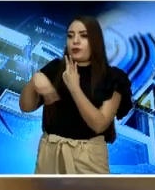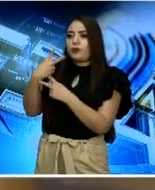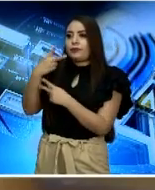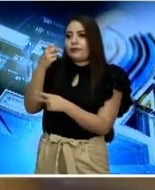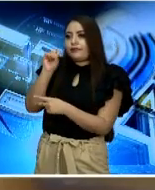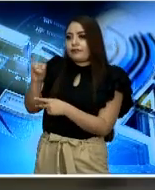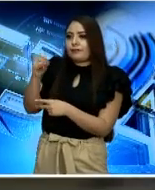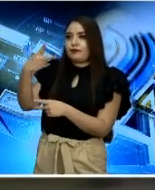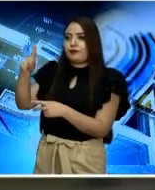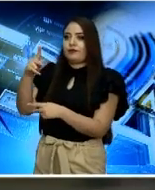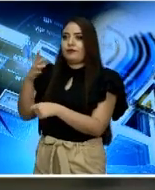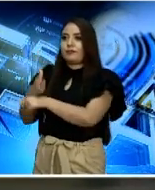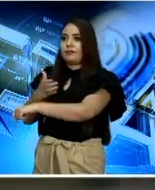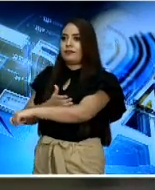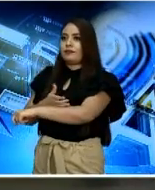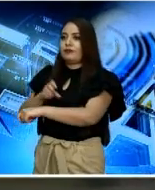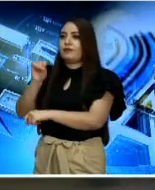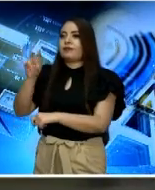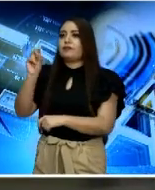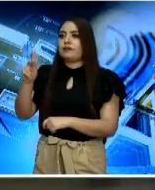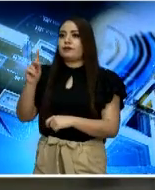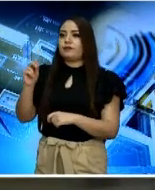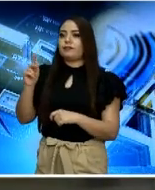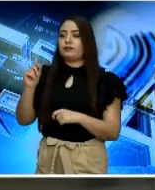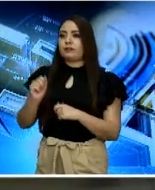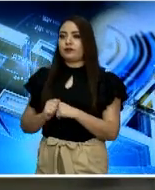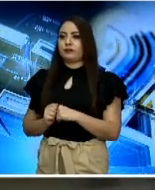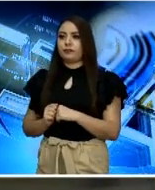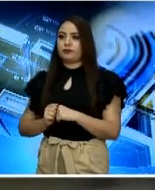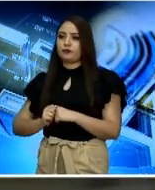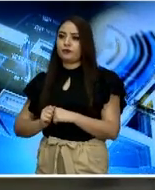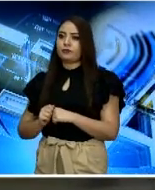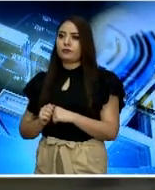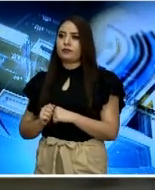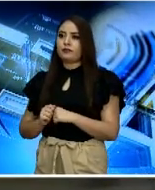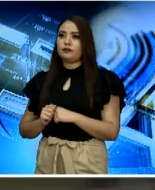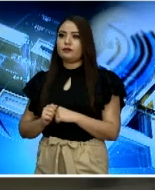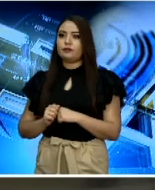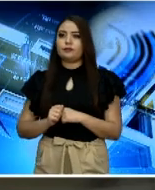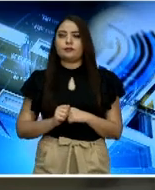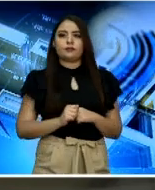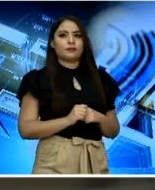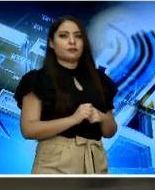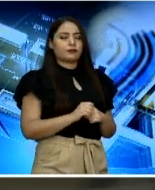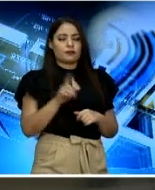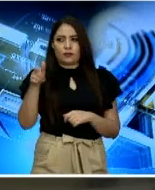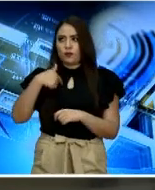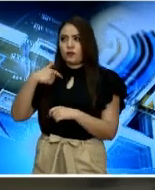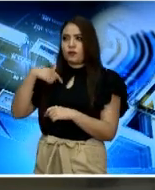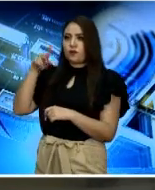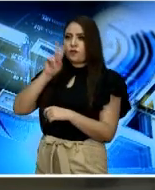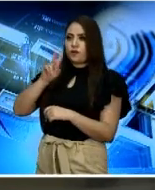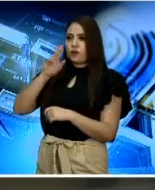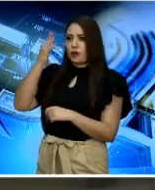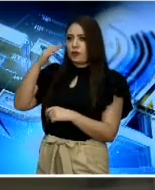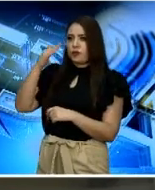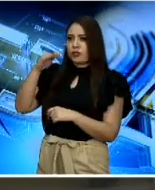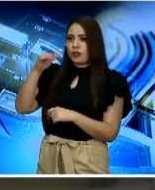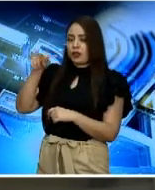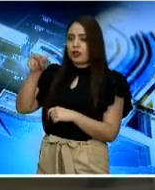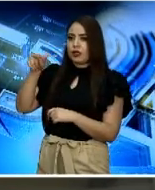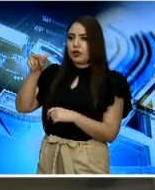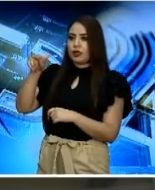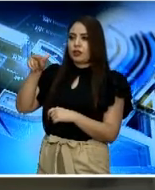quería. Ok, perfecto. Al parecer, según lo que yo me he enterado, Valeria, es que estaban en un grupo